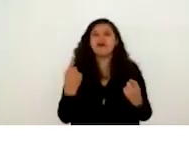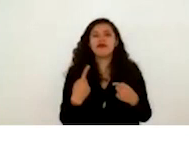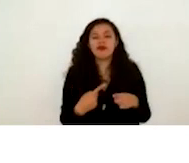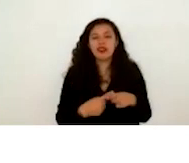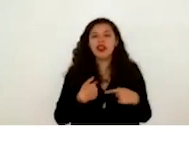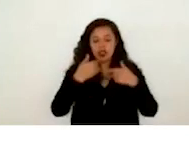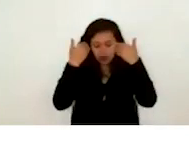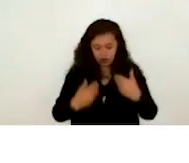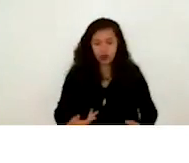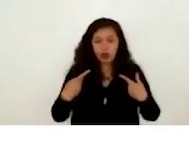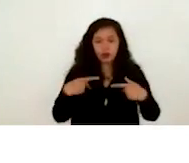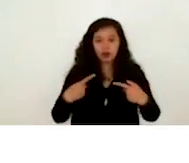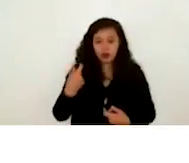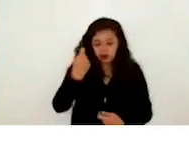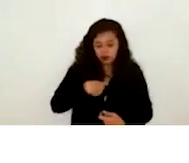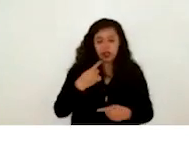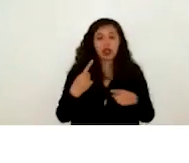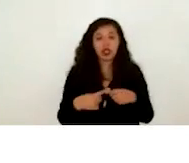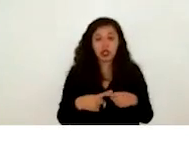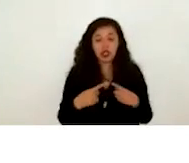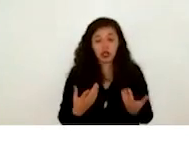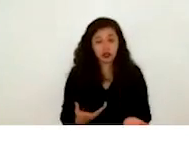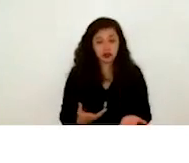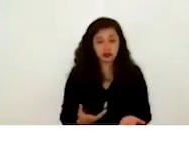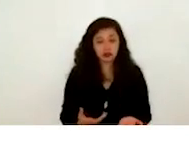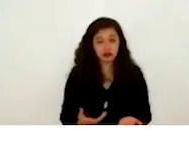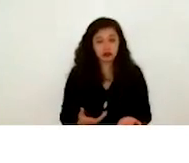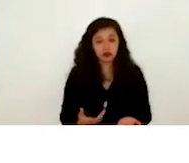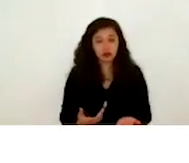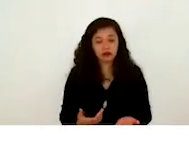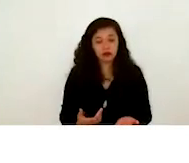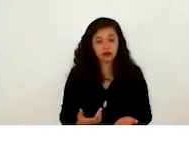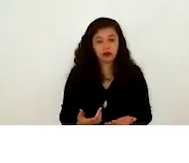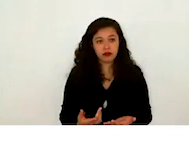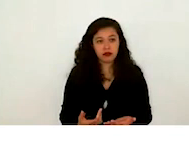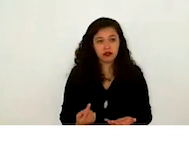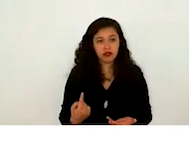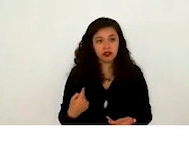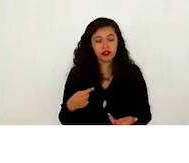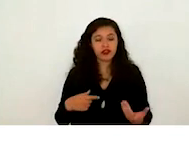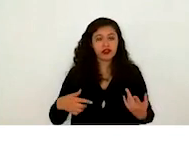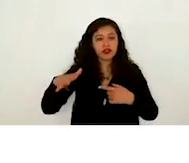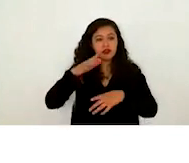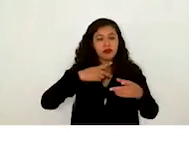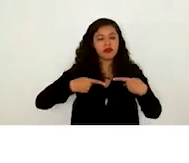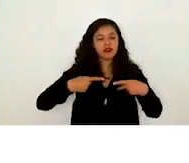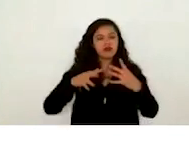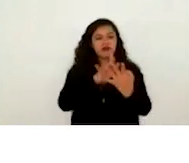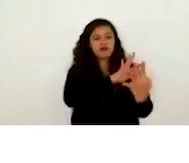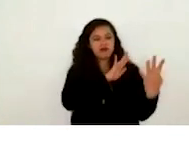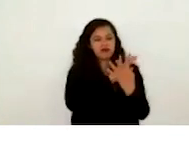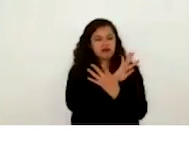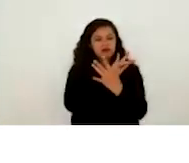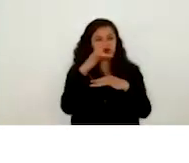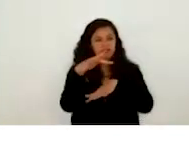yo como persona y quién soy yo como con el texto inmerso en esta sociedad y qué sucede